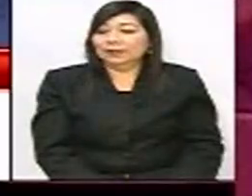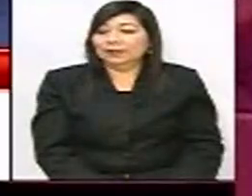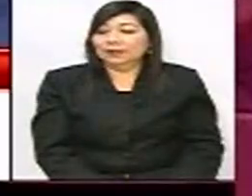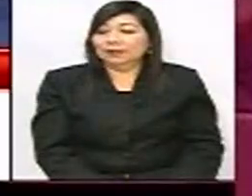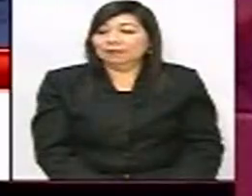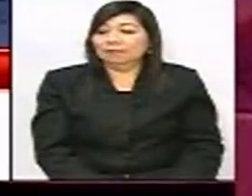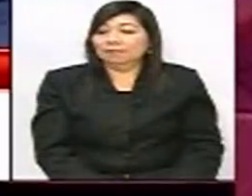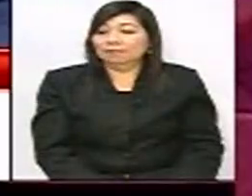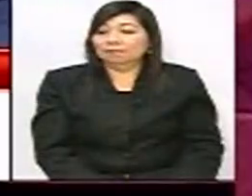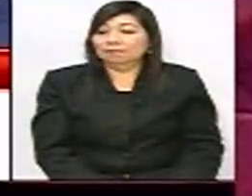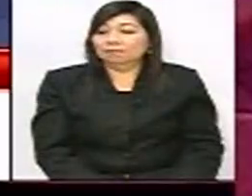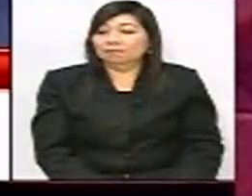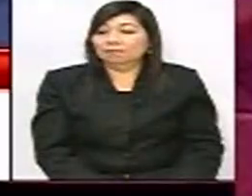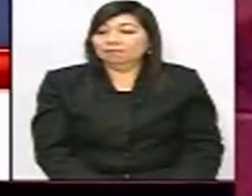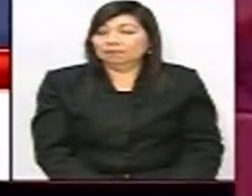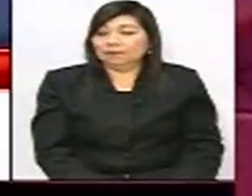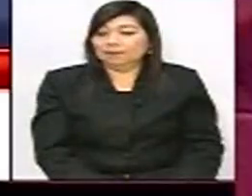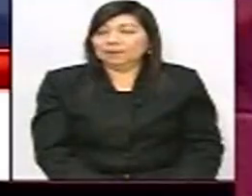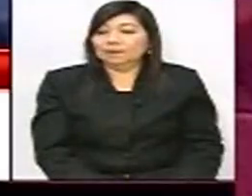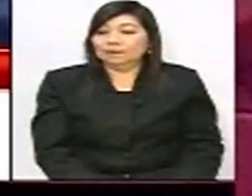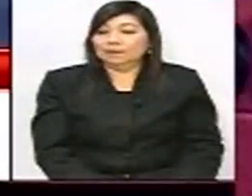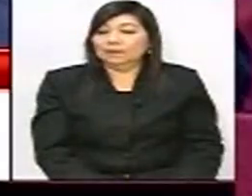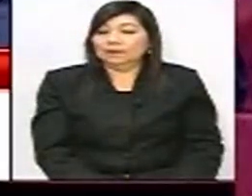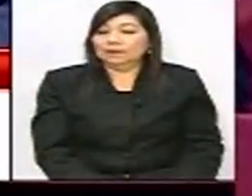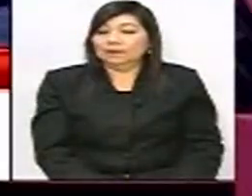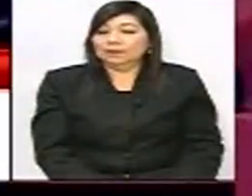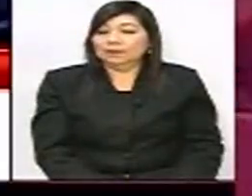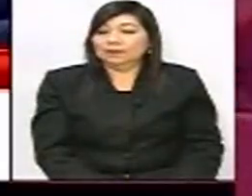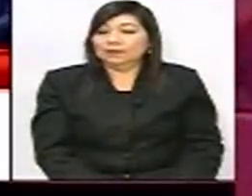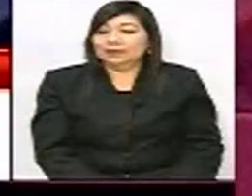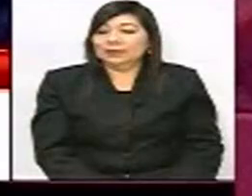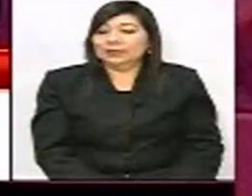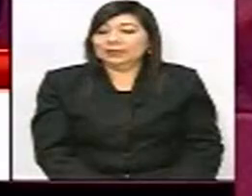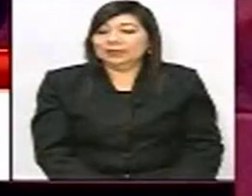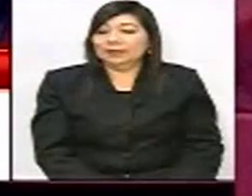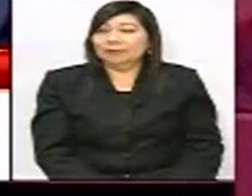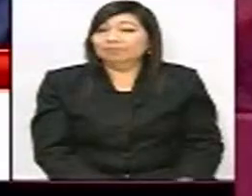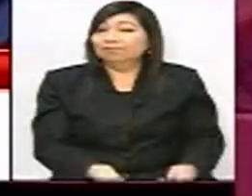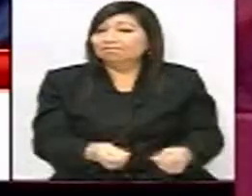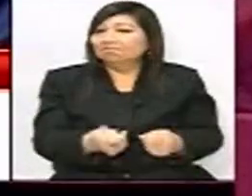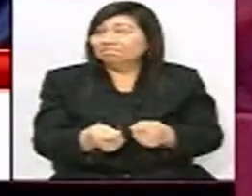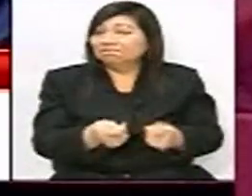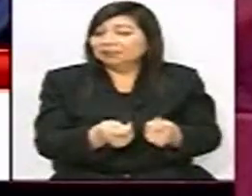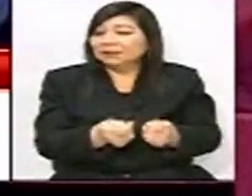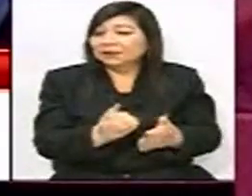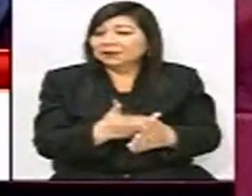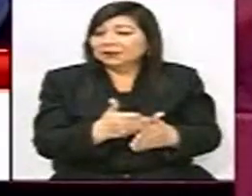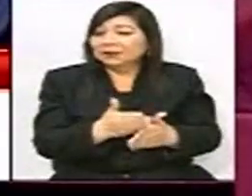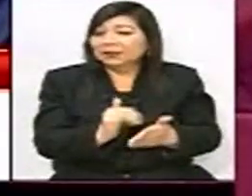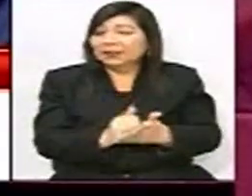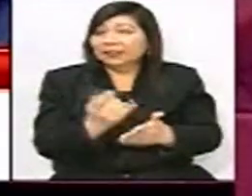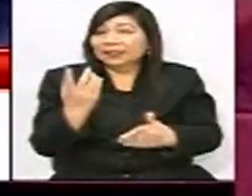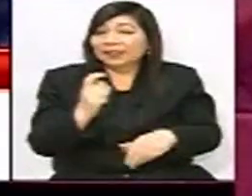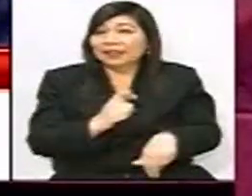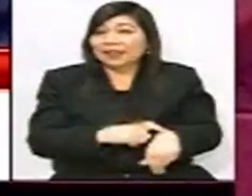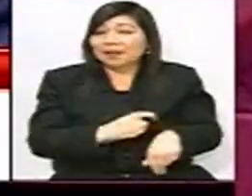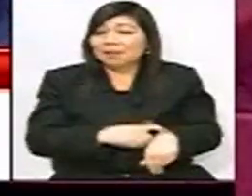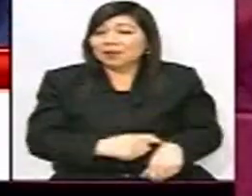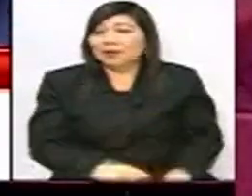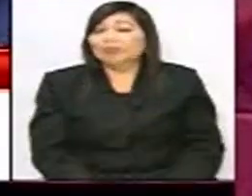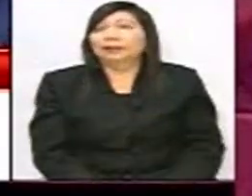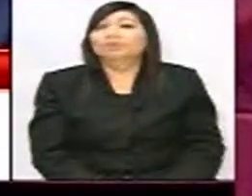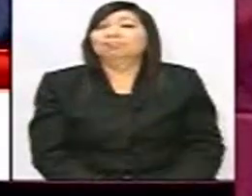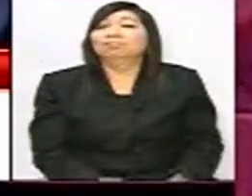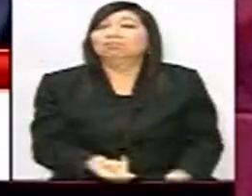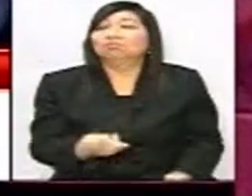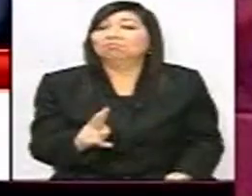No hay ningún problema. Se la podemos alcanzar para que tenga conocimiento. El mecanismo por el cual las partes en aquel entonces